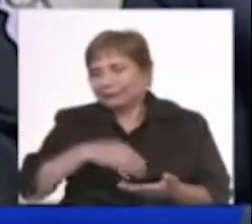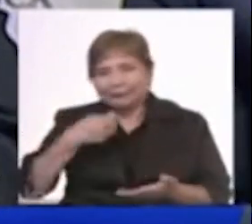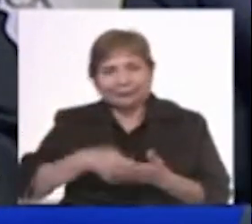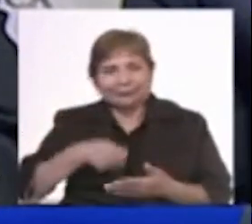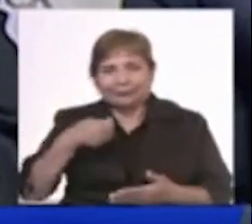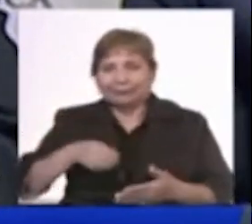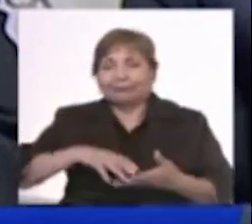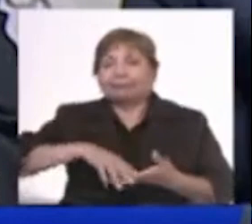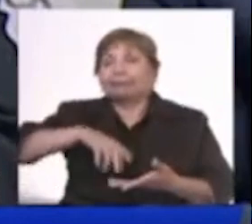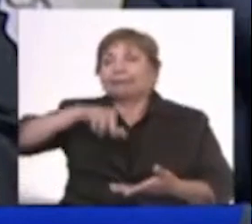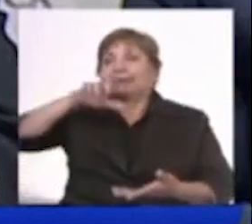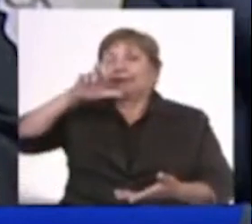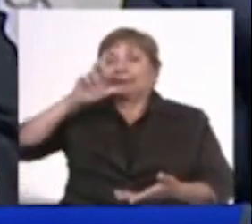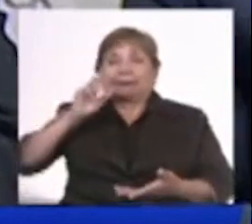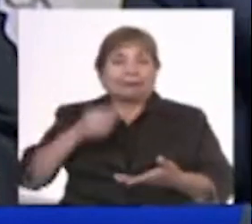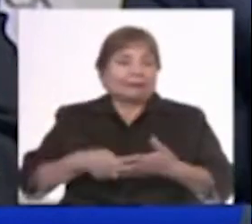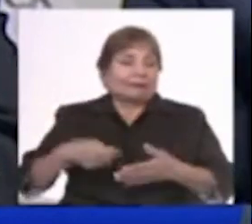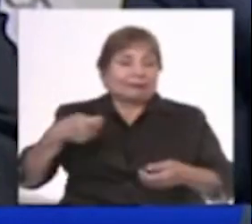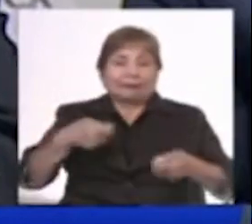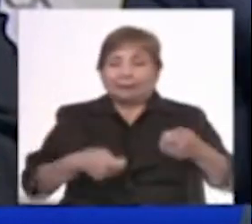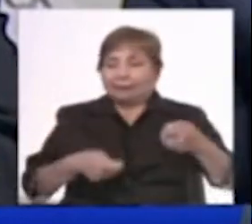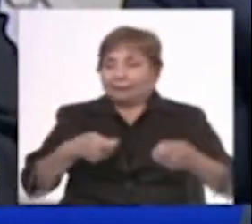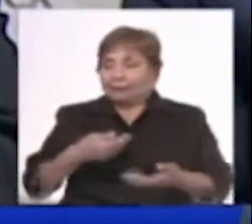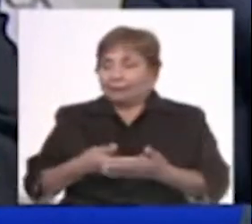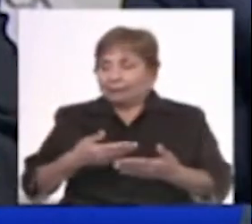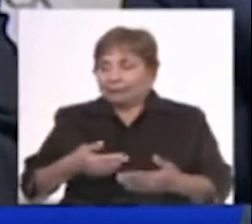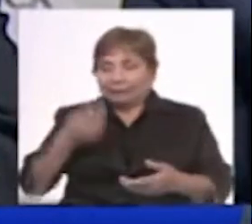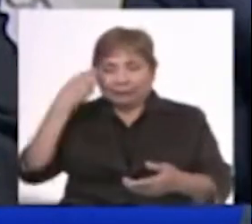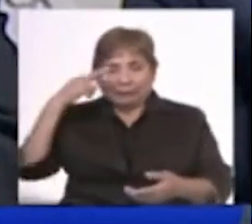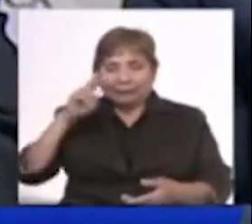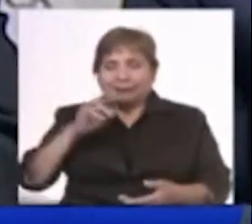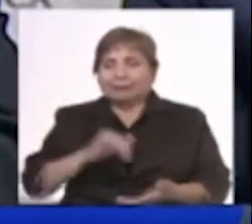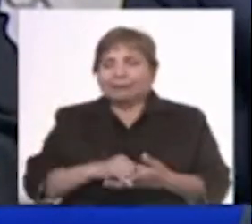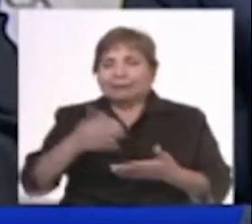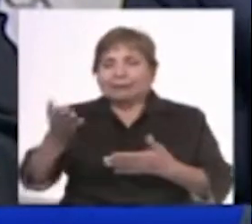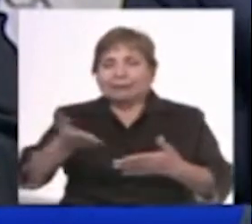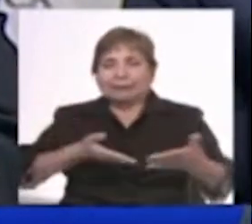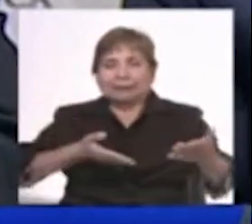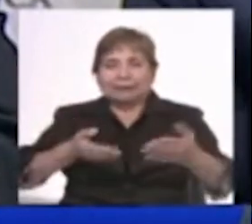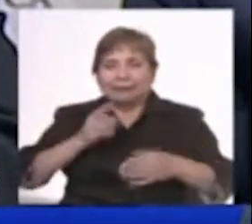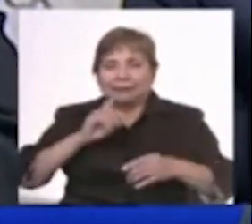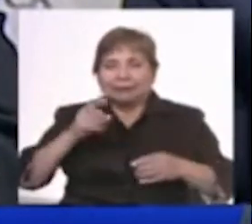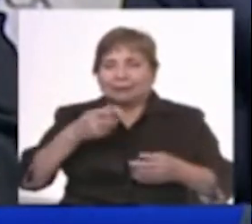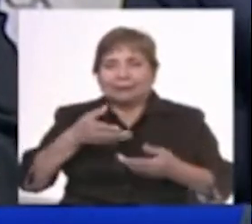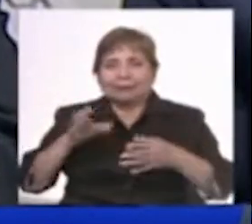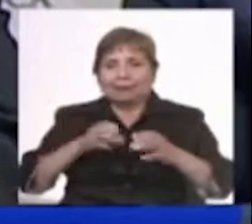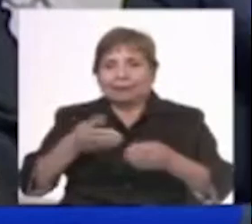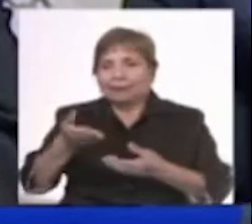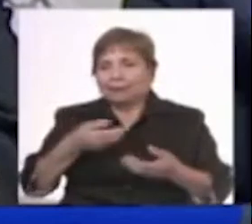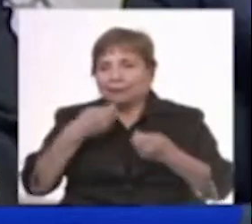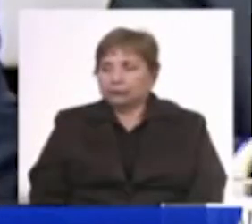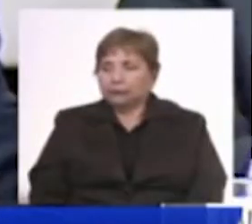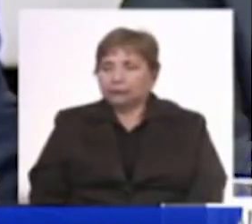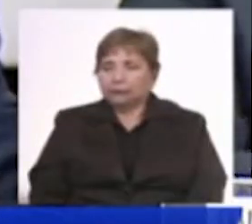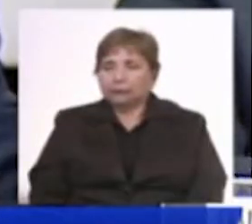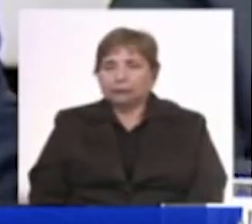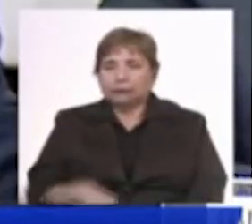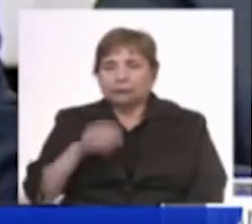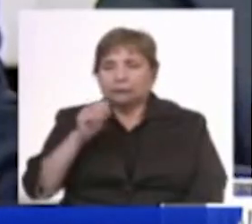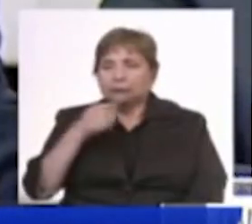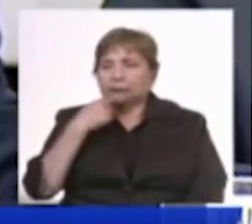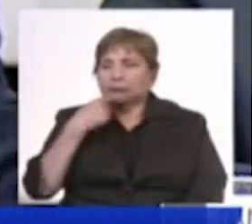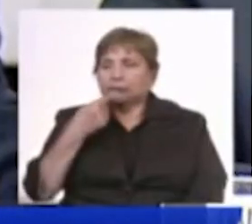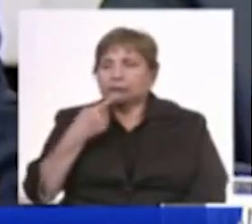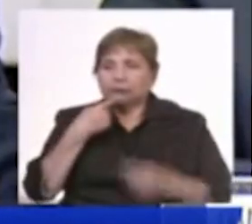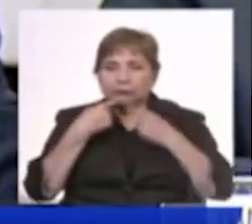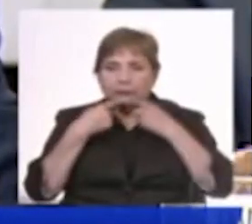pagando un exceso o hemos estado pagando por servicios que no se han prestado. Sí, se